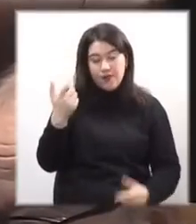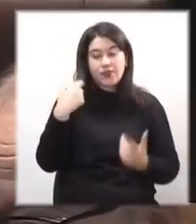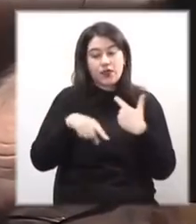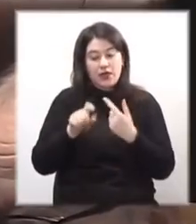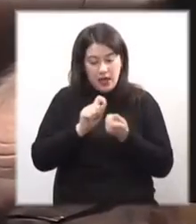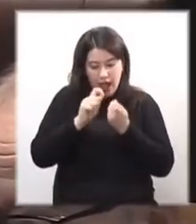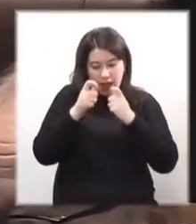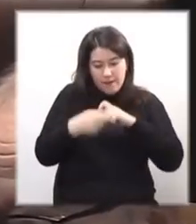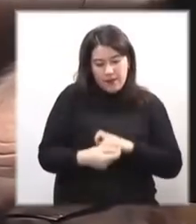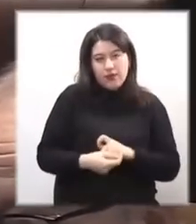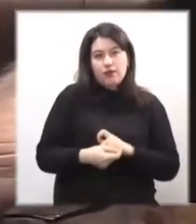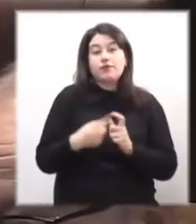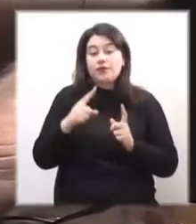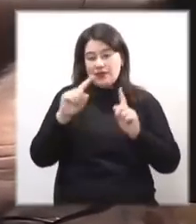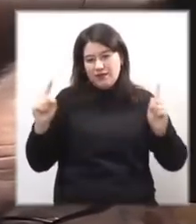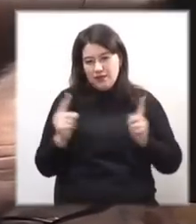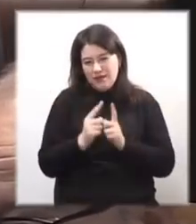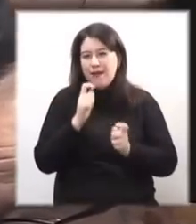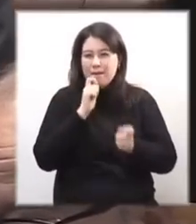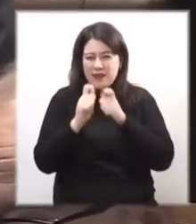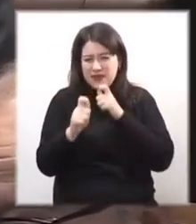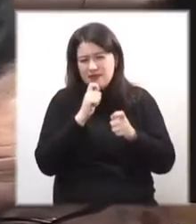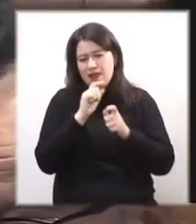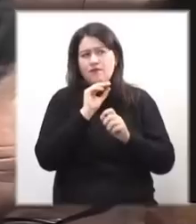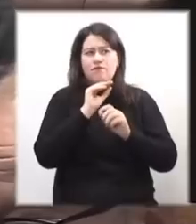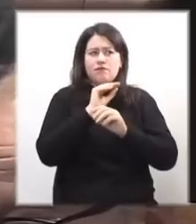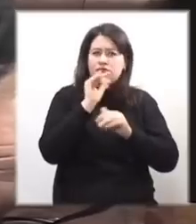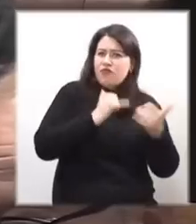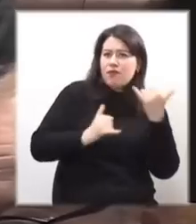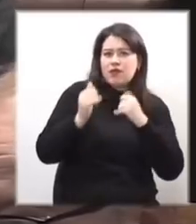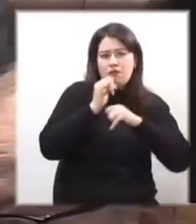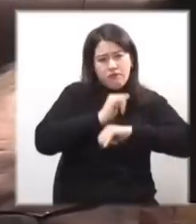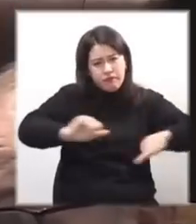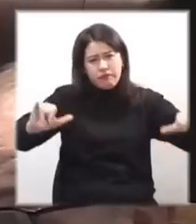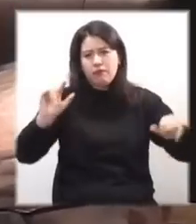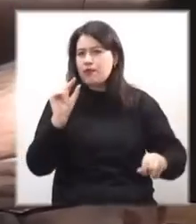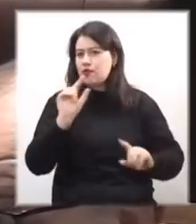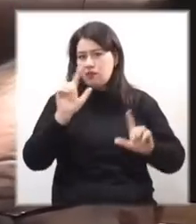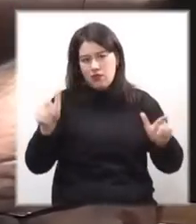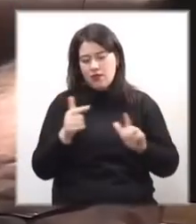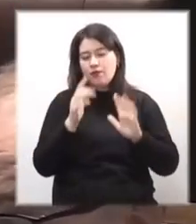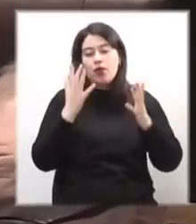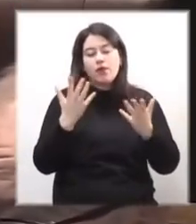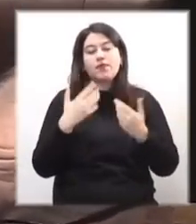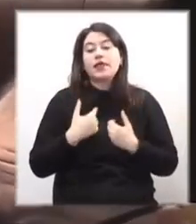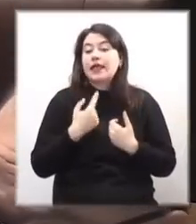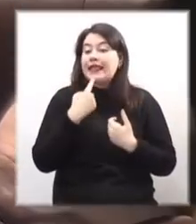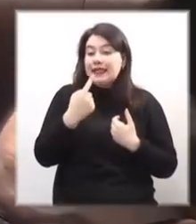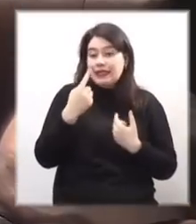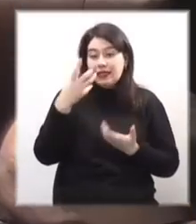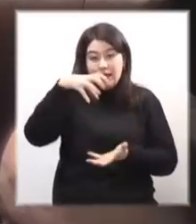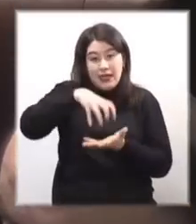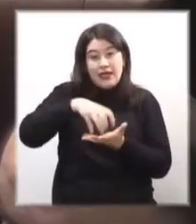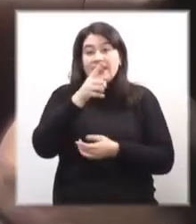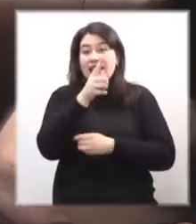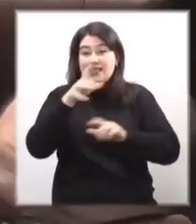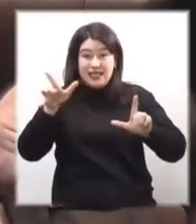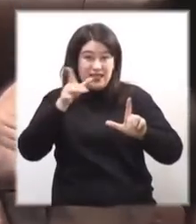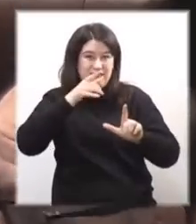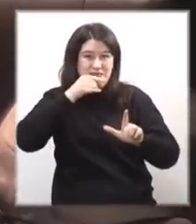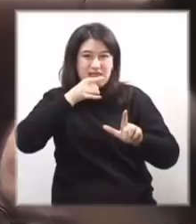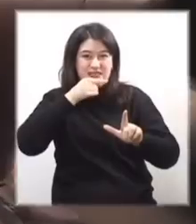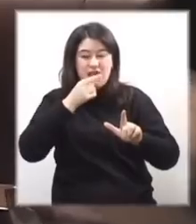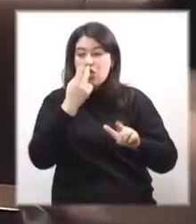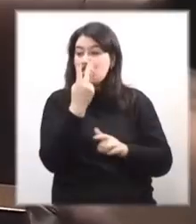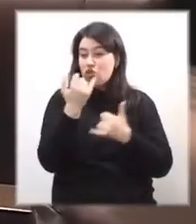los cambios, porque en la prensa no circuló. ¿Y qué tenemos? Que en la seccional 17, por